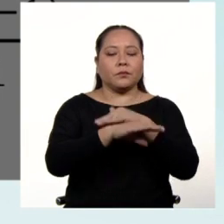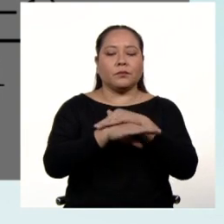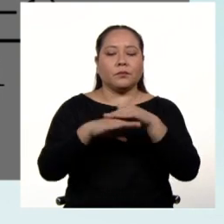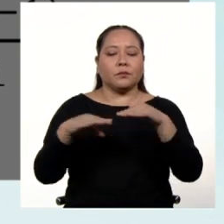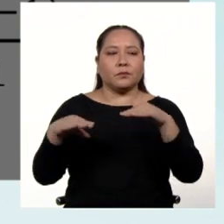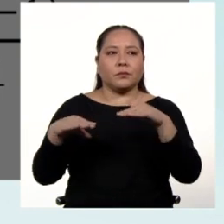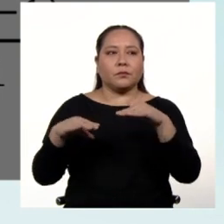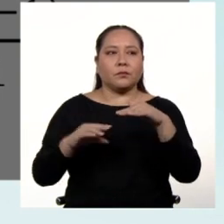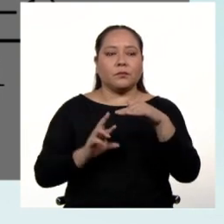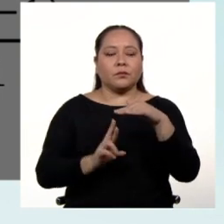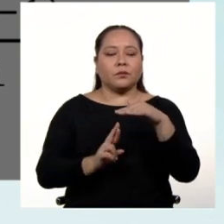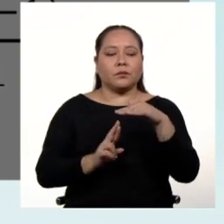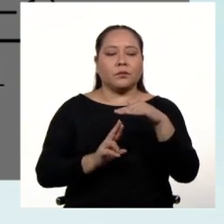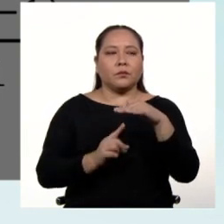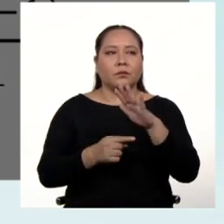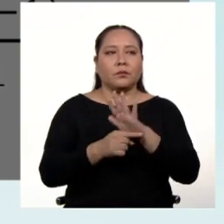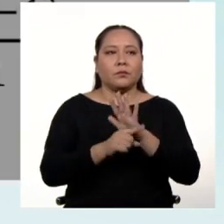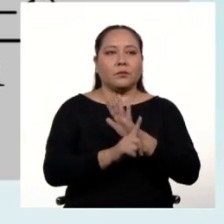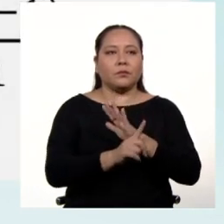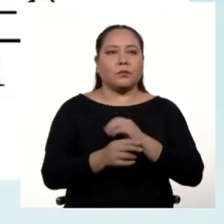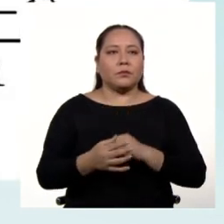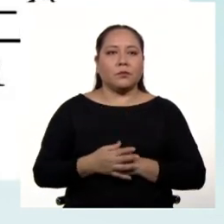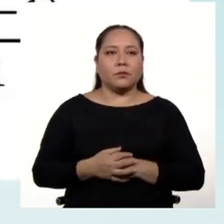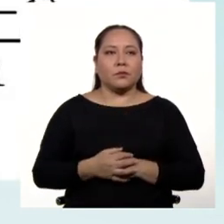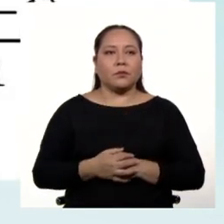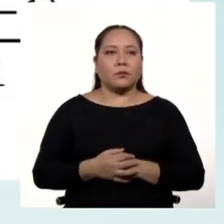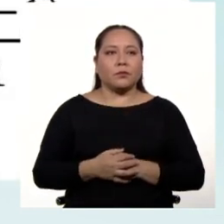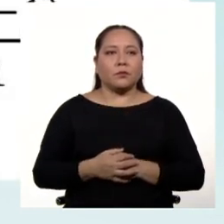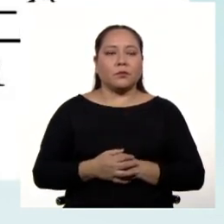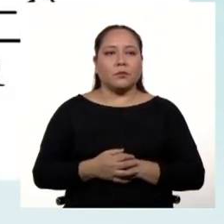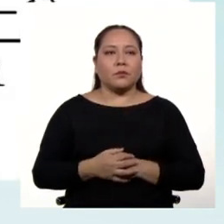1 entre la sustracción r menos 1.